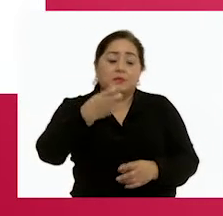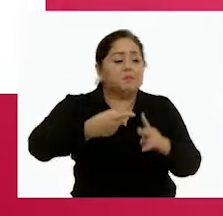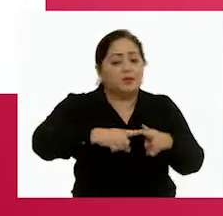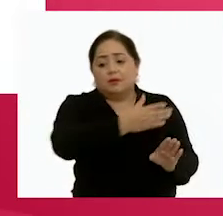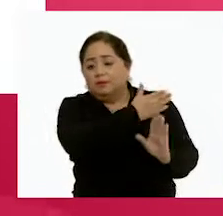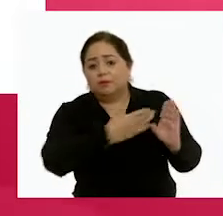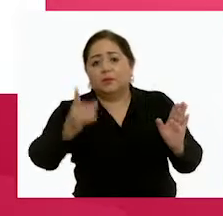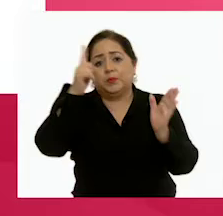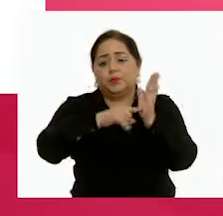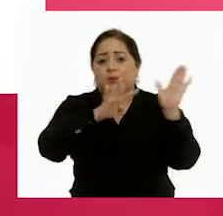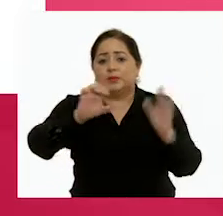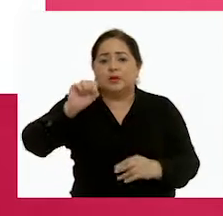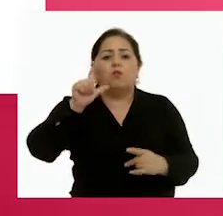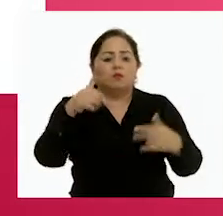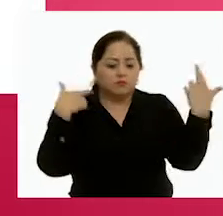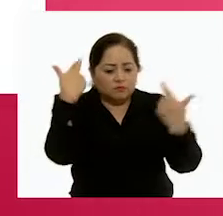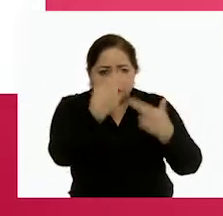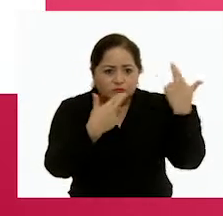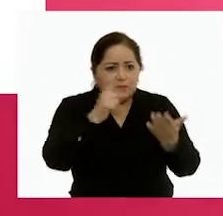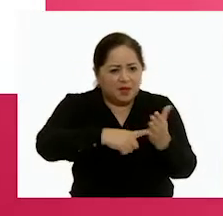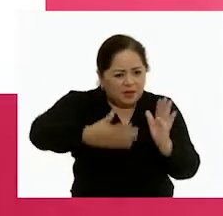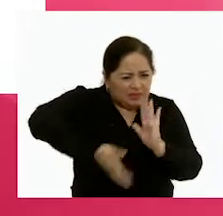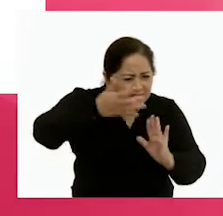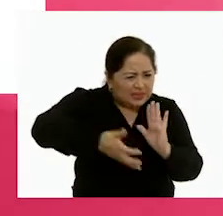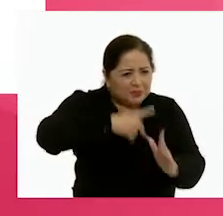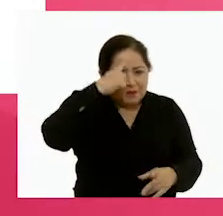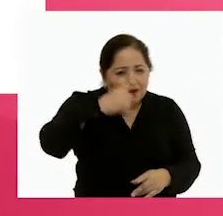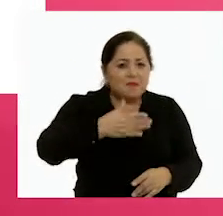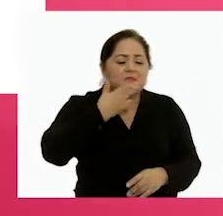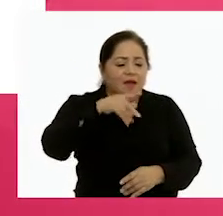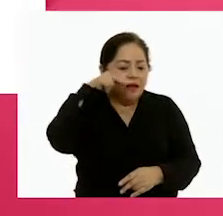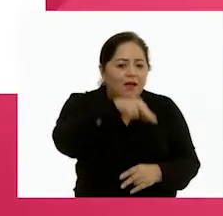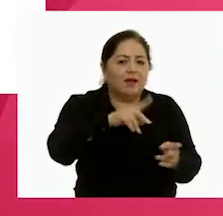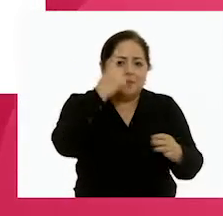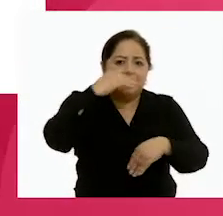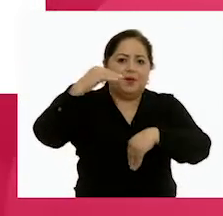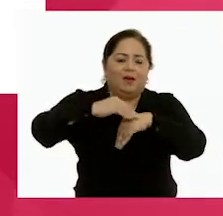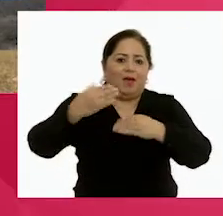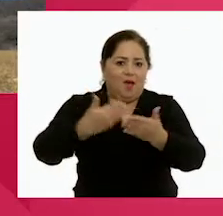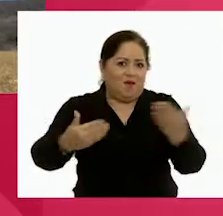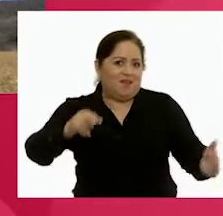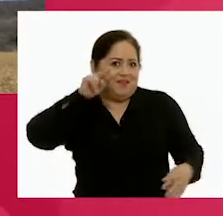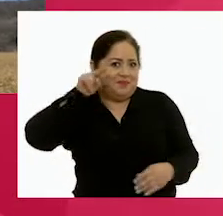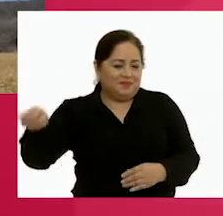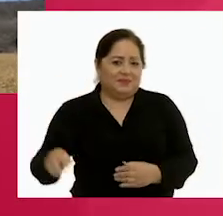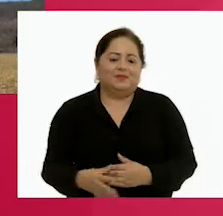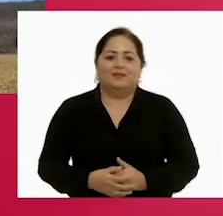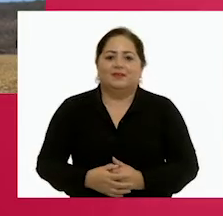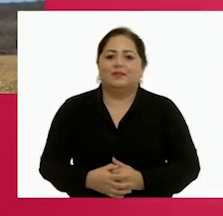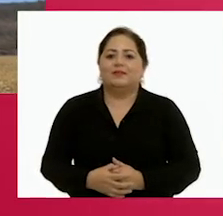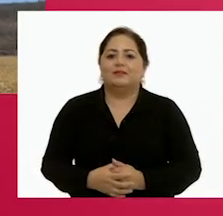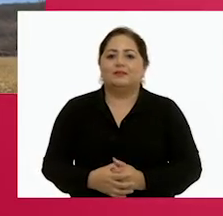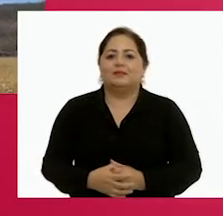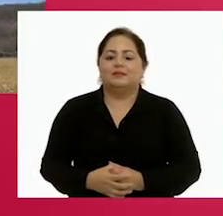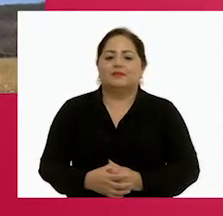hasta 1960 se realizaron las excavaciones para dejar expuestas los monumentos que podemos observar.